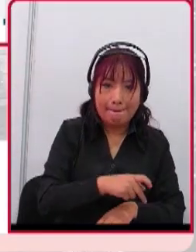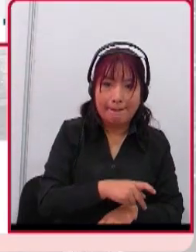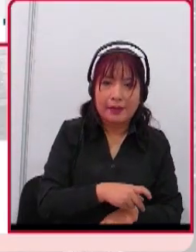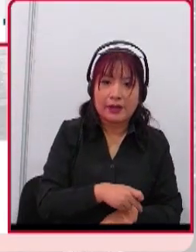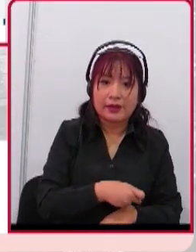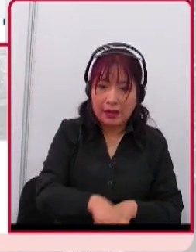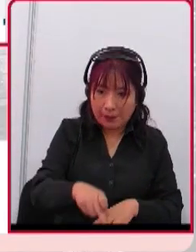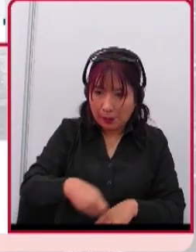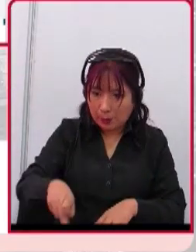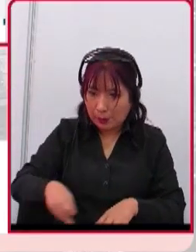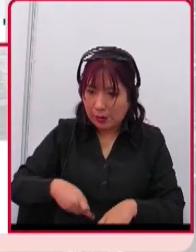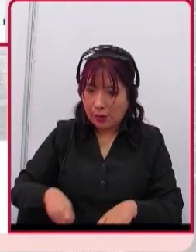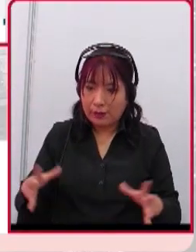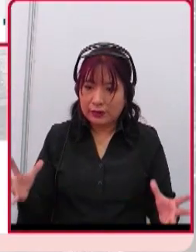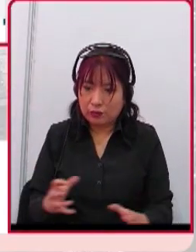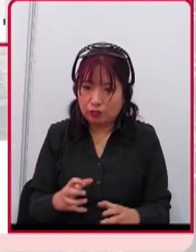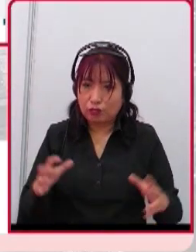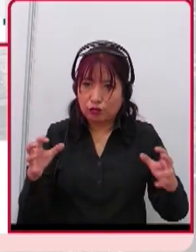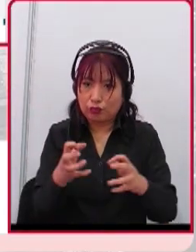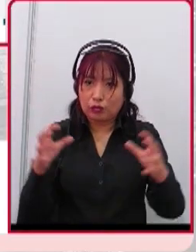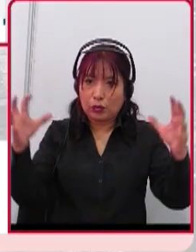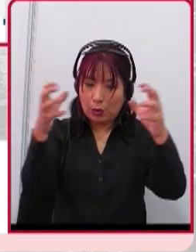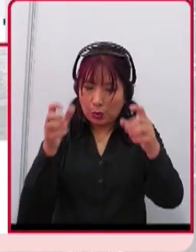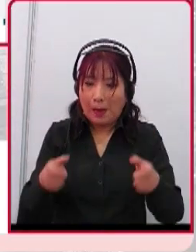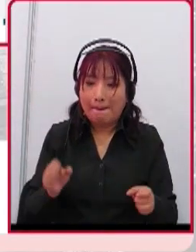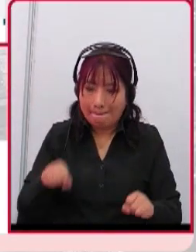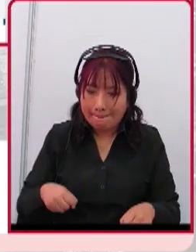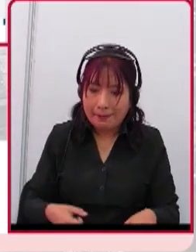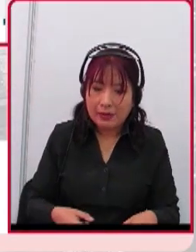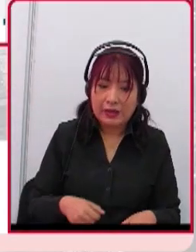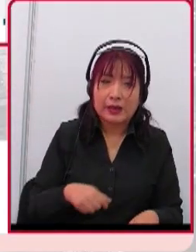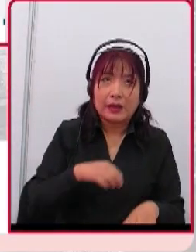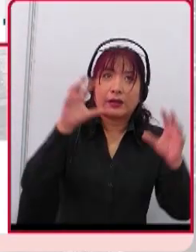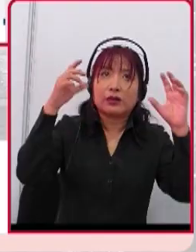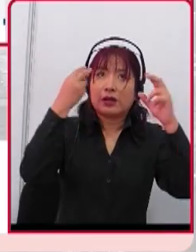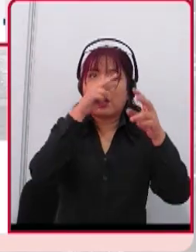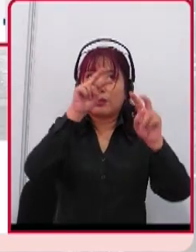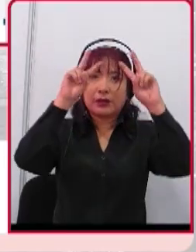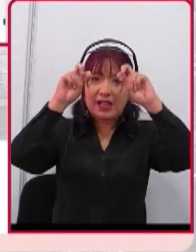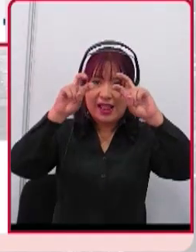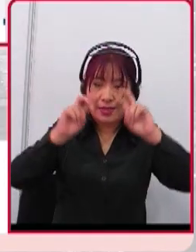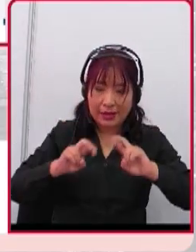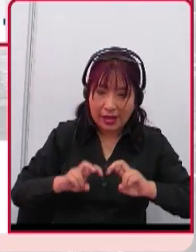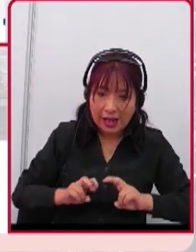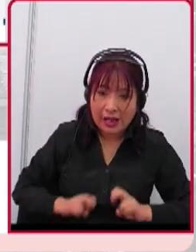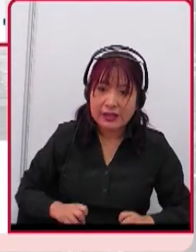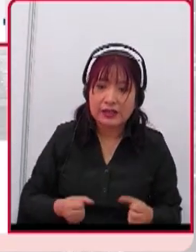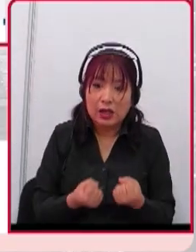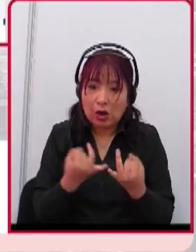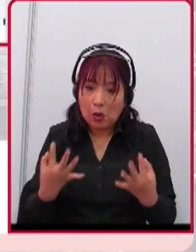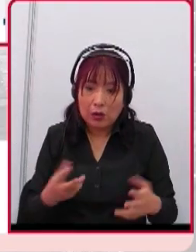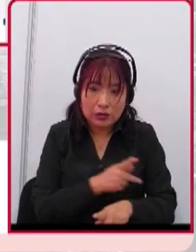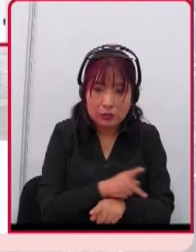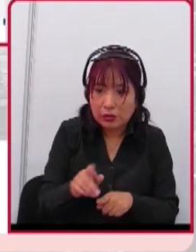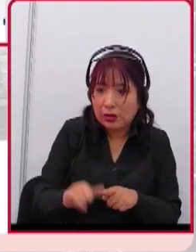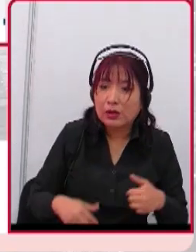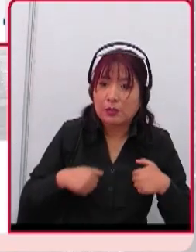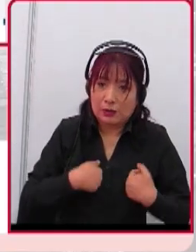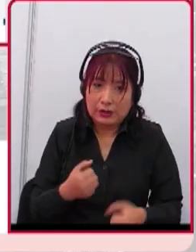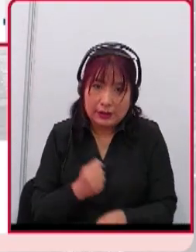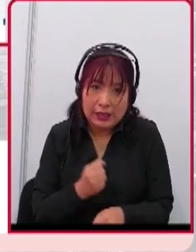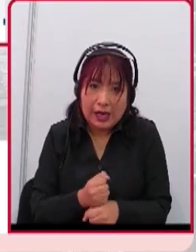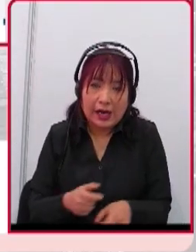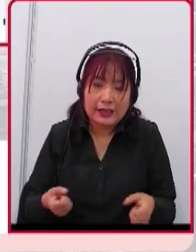englobarlos, y también cuál es la inversión y su participación en la inversión global en cartera. De este desenlace podemos ver que